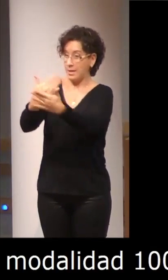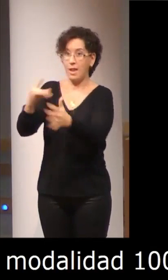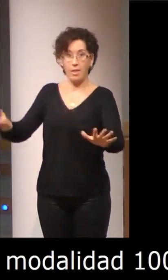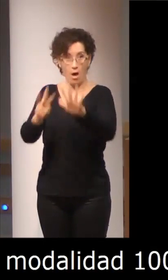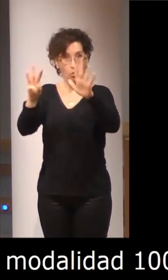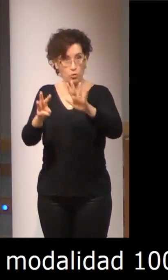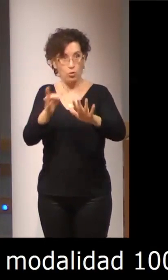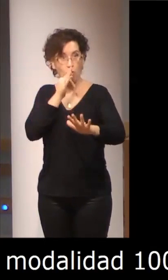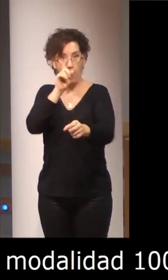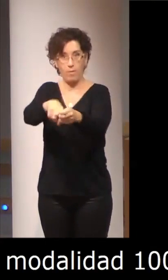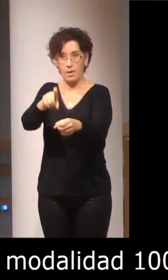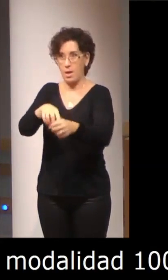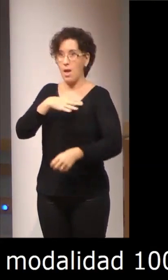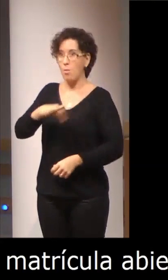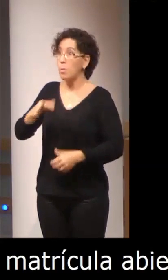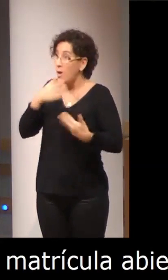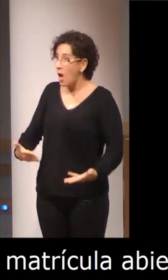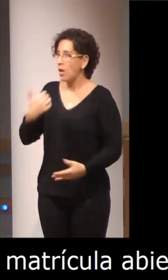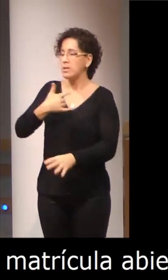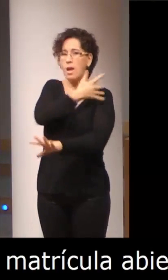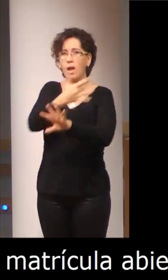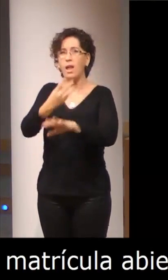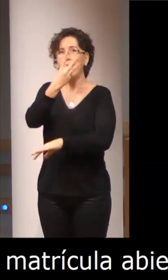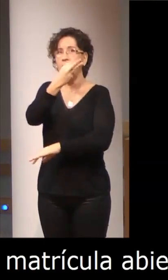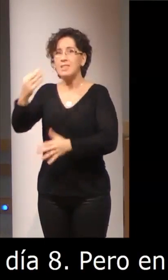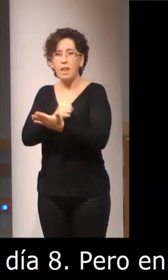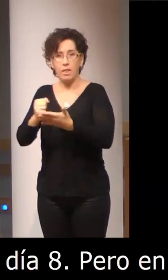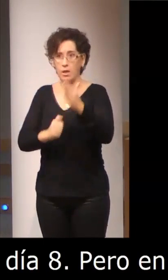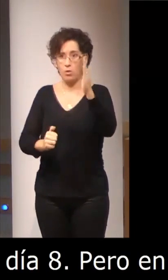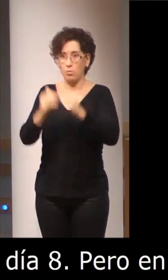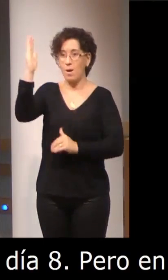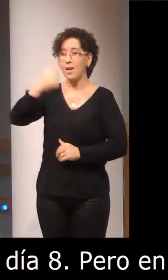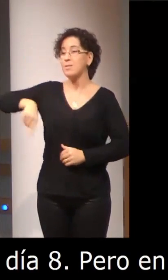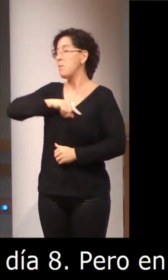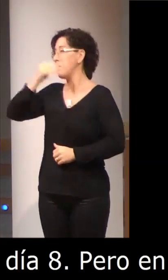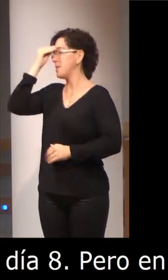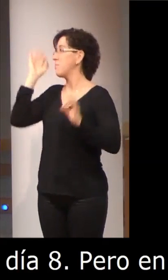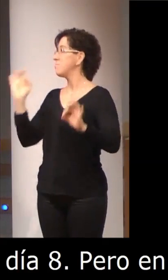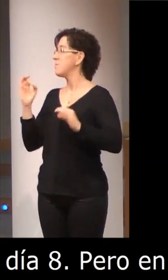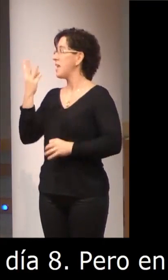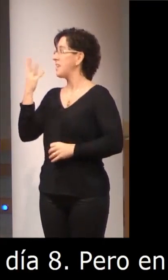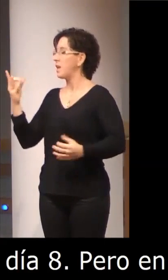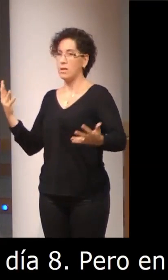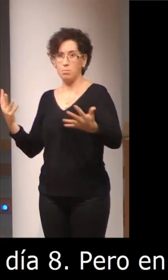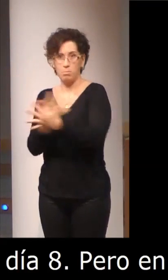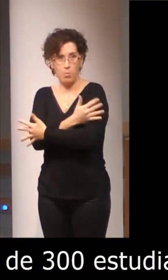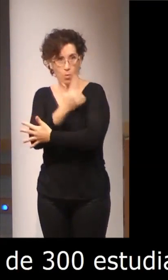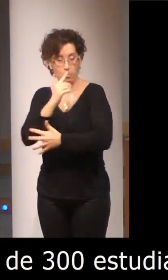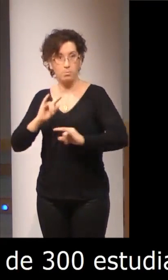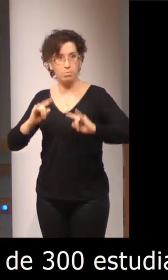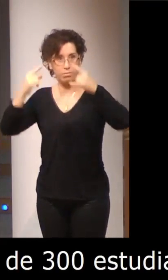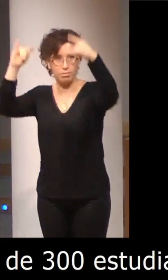en este momento tenemos más de 300 estudiantes matriculados. Nosotros calculábamos que serían 30. Hemos sobrepasado,